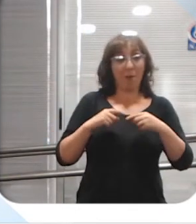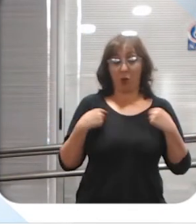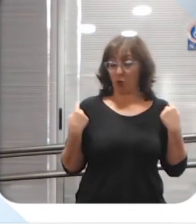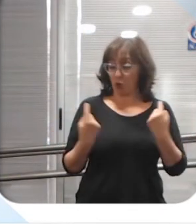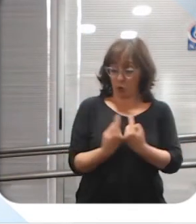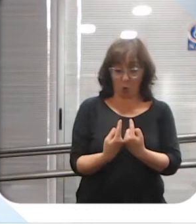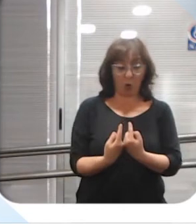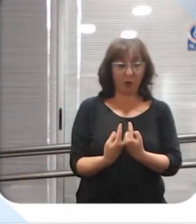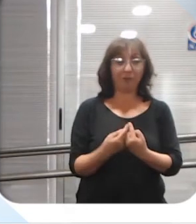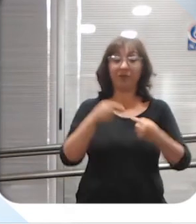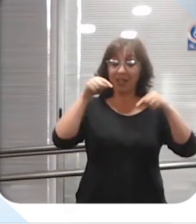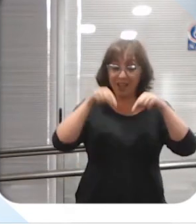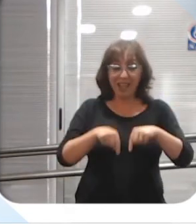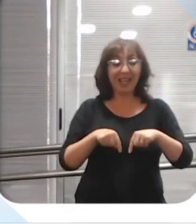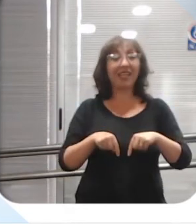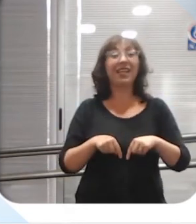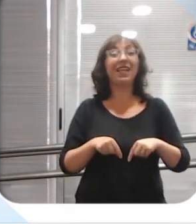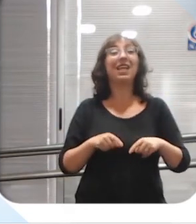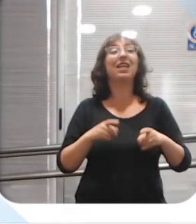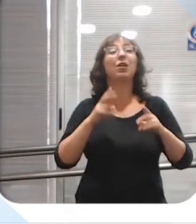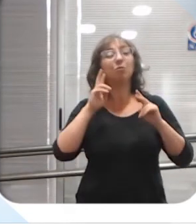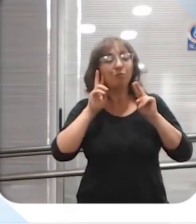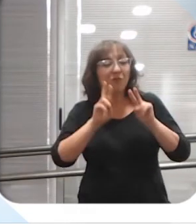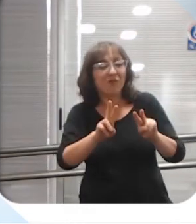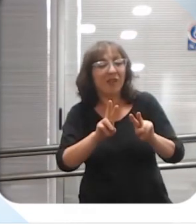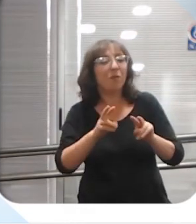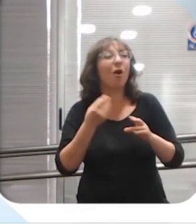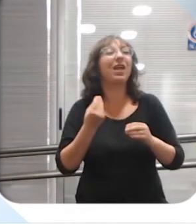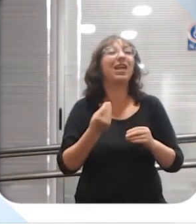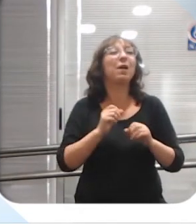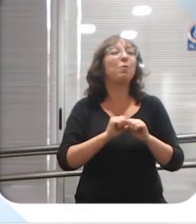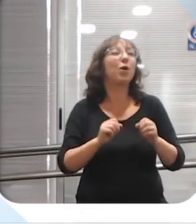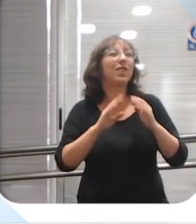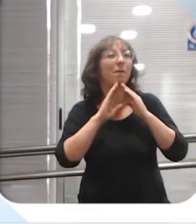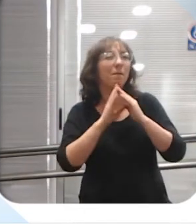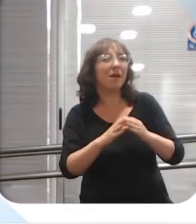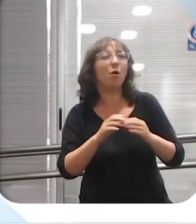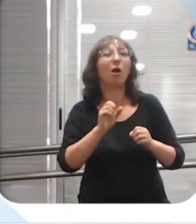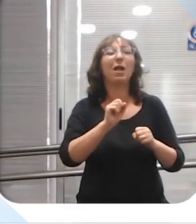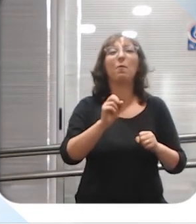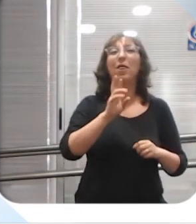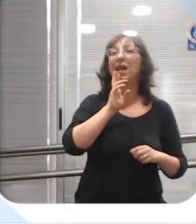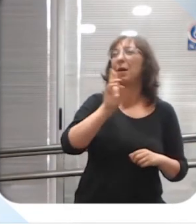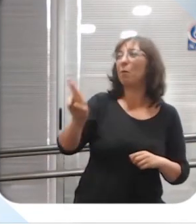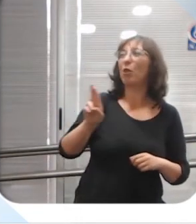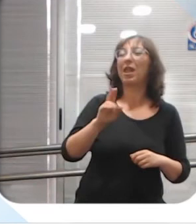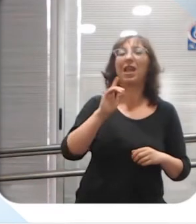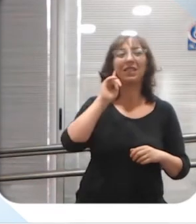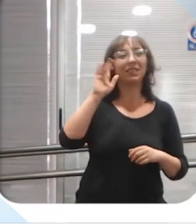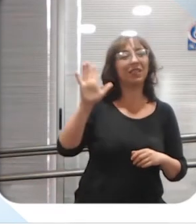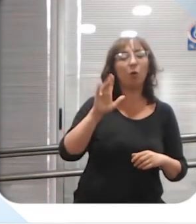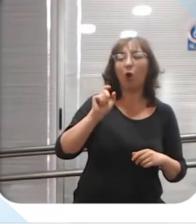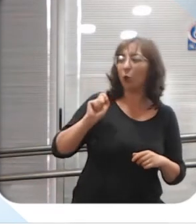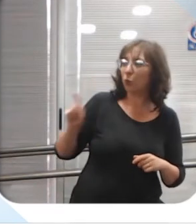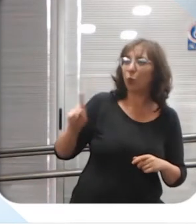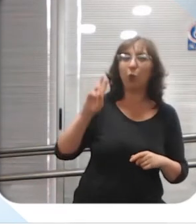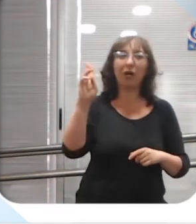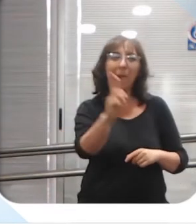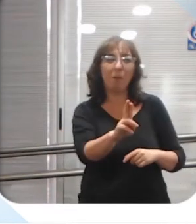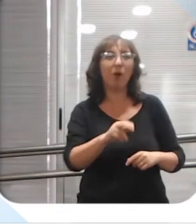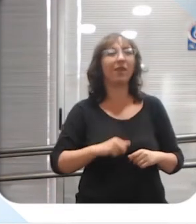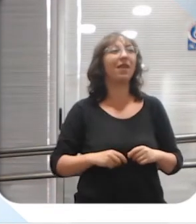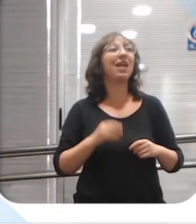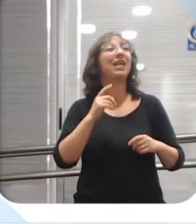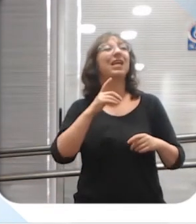y entonces ahí generamos la interdisciplina y ahí vemos qué se puede preguntar, qué le puede corresponder al psicólogo, qué le puede corresponder al asistente social.